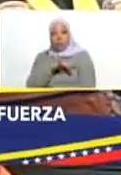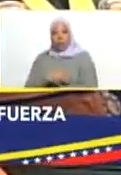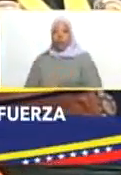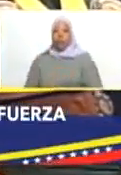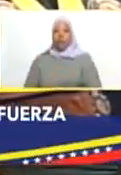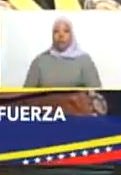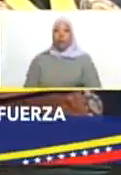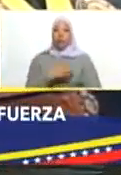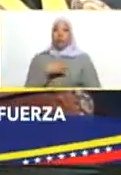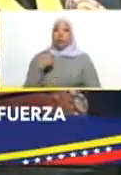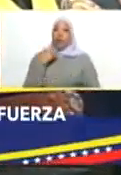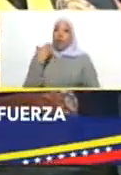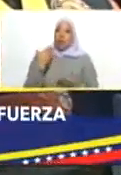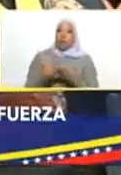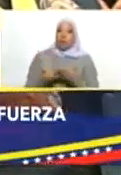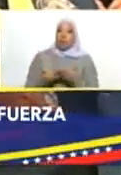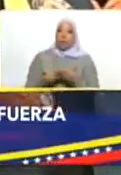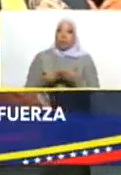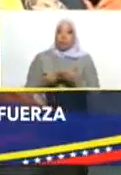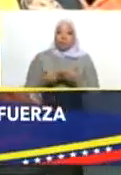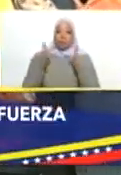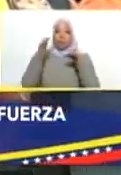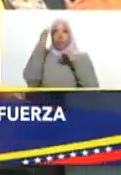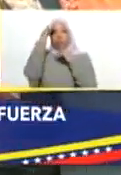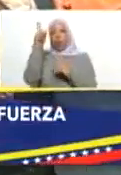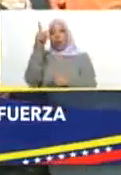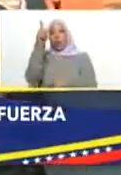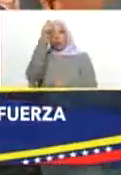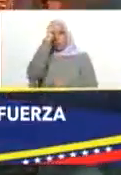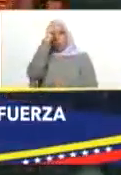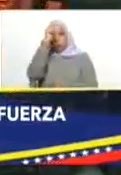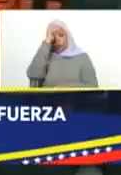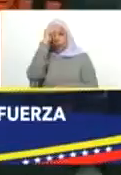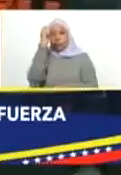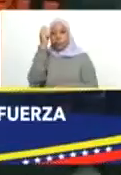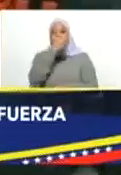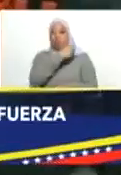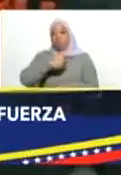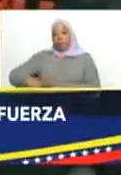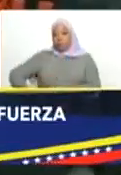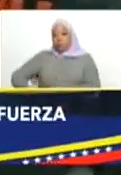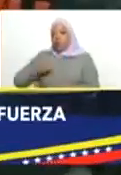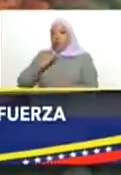Yo quiero agradecer, en el caso de Turquille, al presidente Erdogan,